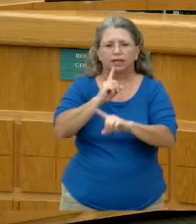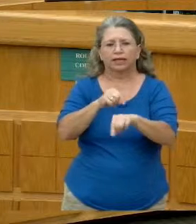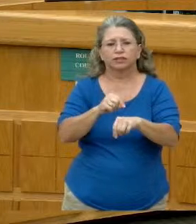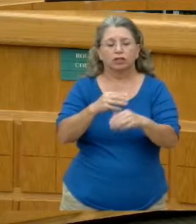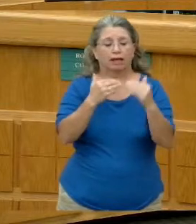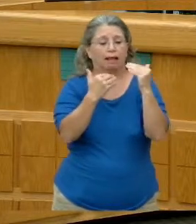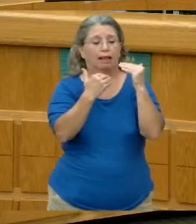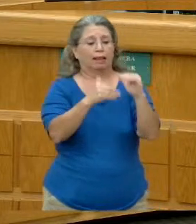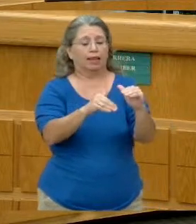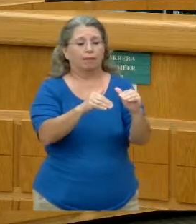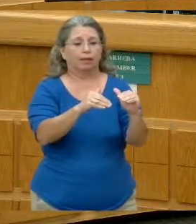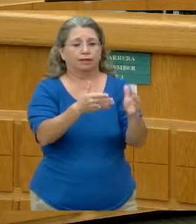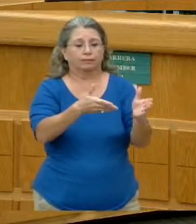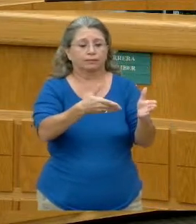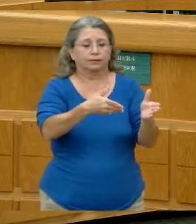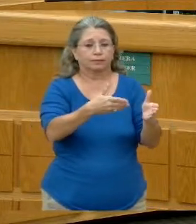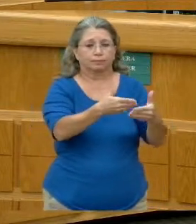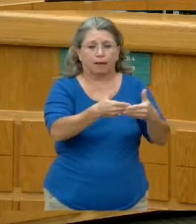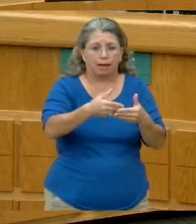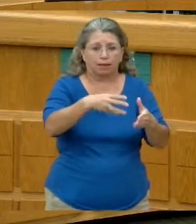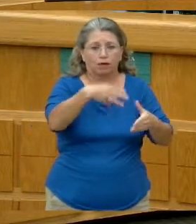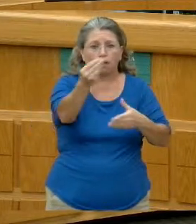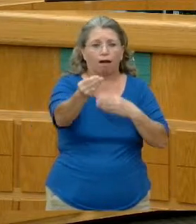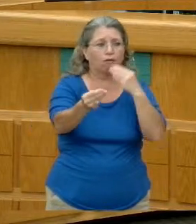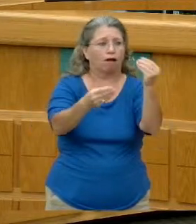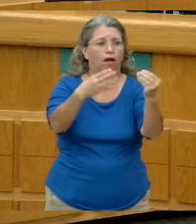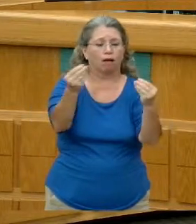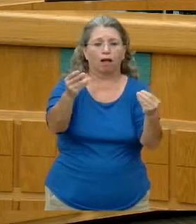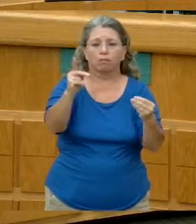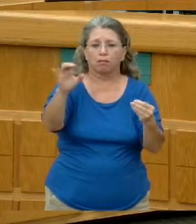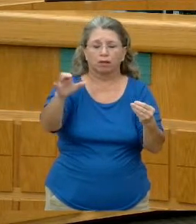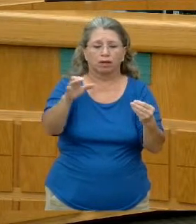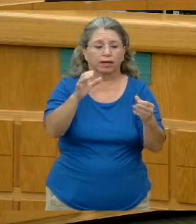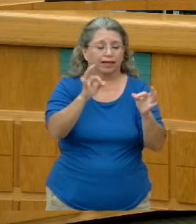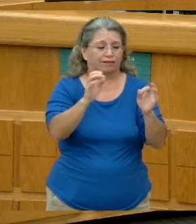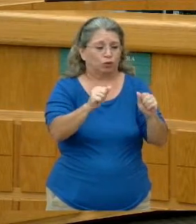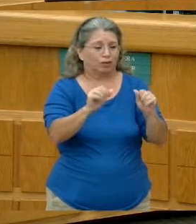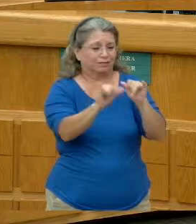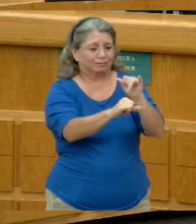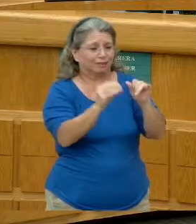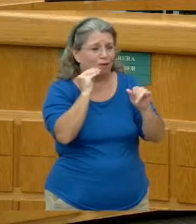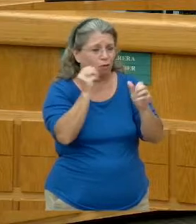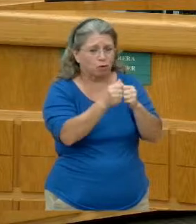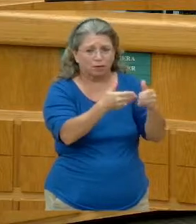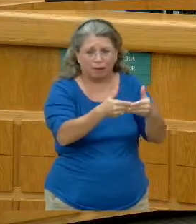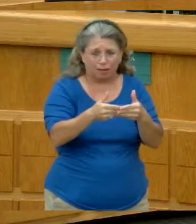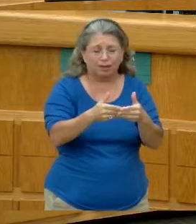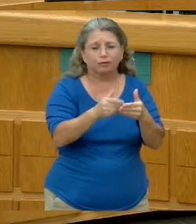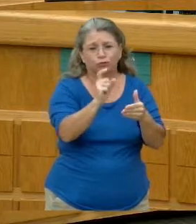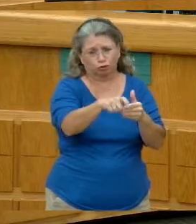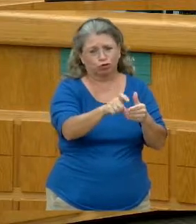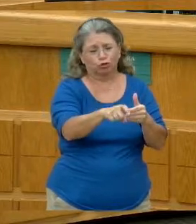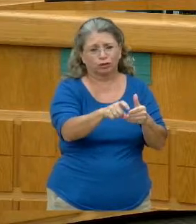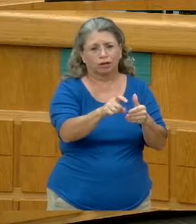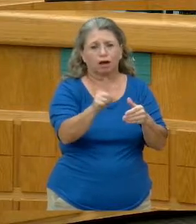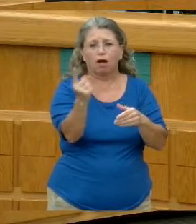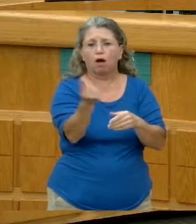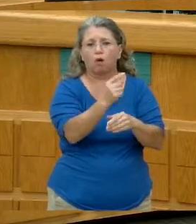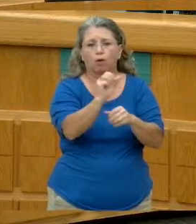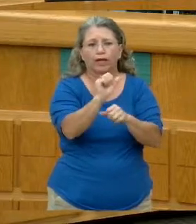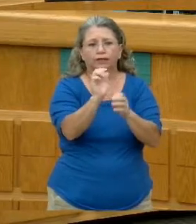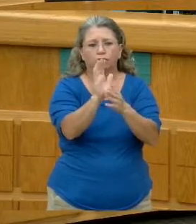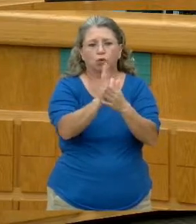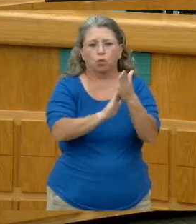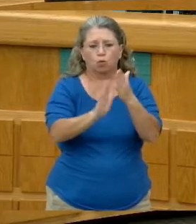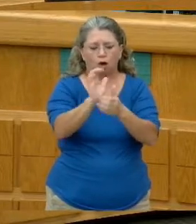can keep them home, you should do so. Always wash your hands frequently when around babies. Babies under the age of